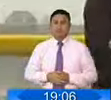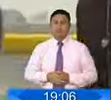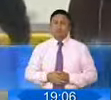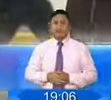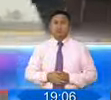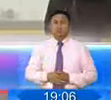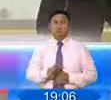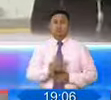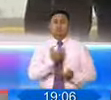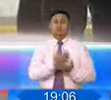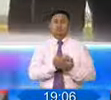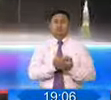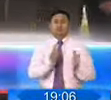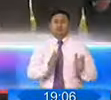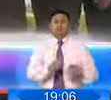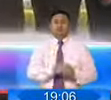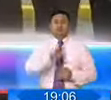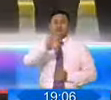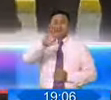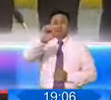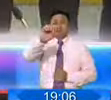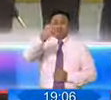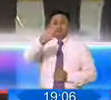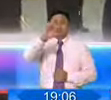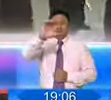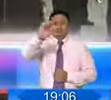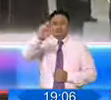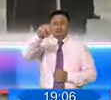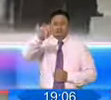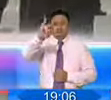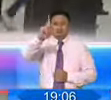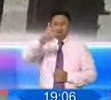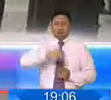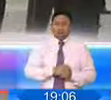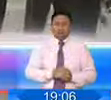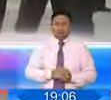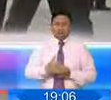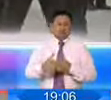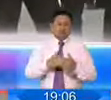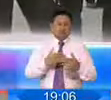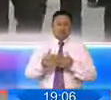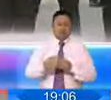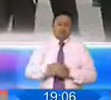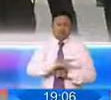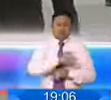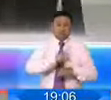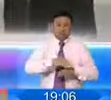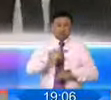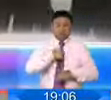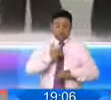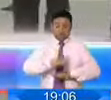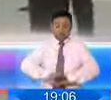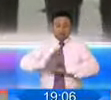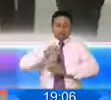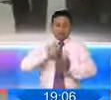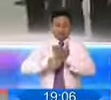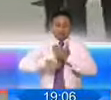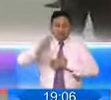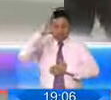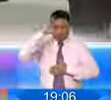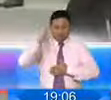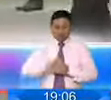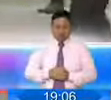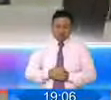El economista Mauro Toscanini le saca el cuerpo a las reacciones generadas por su nombramiento en el Ministerio del